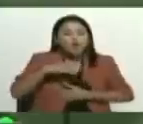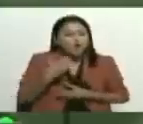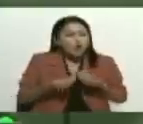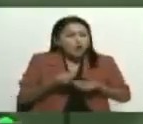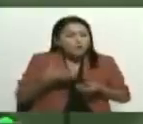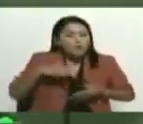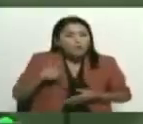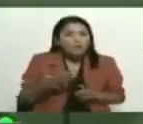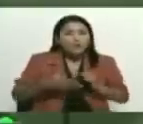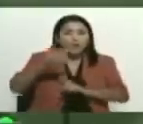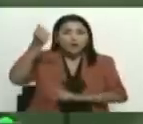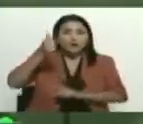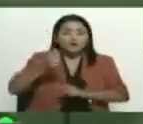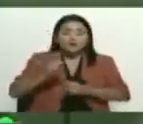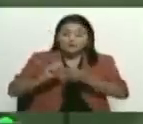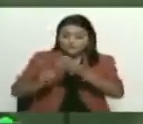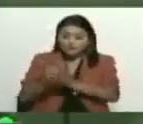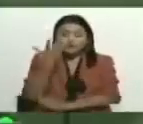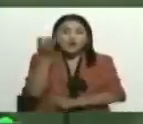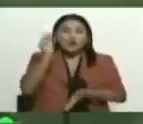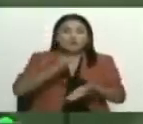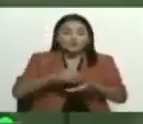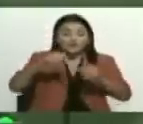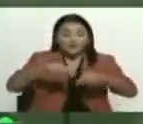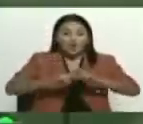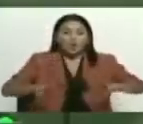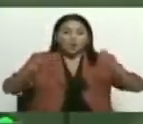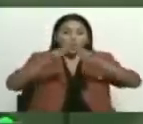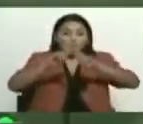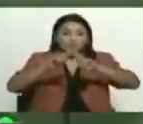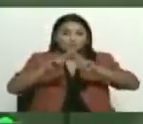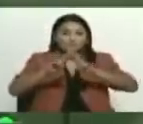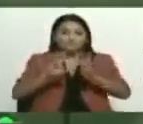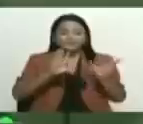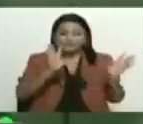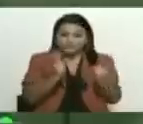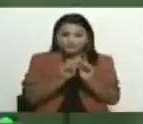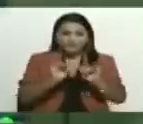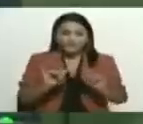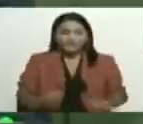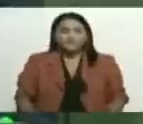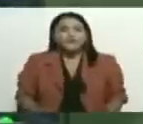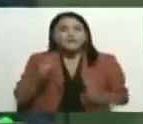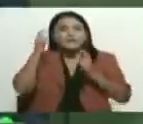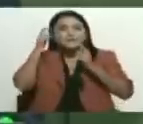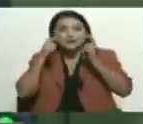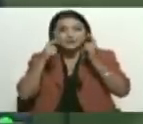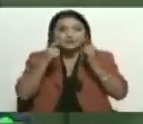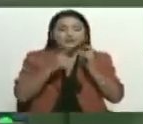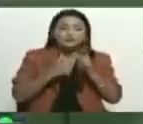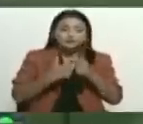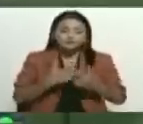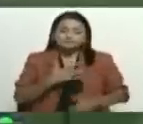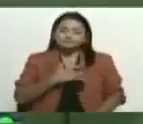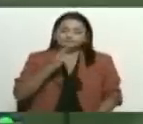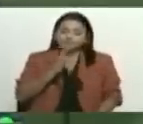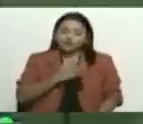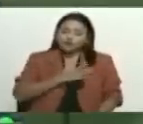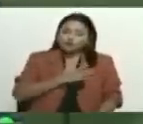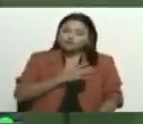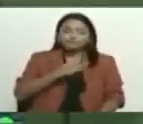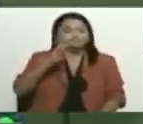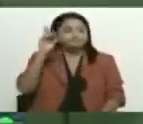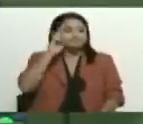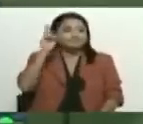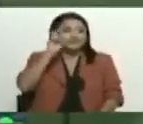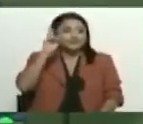con una refundación de esta organización. Fin de la cita. Es doloroso reconocerlo, pero esa